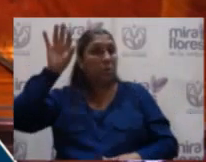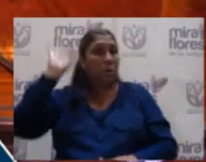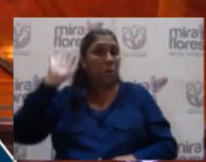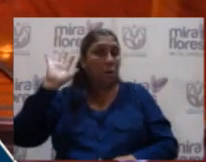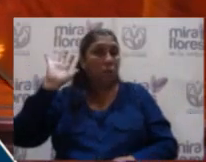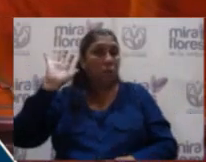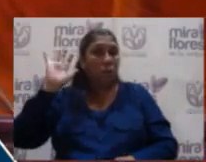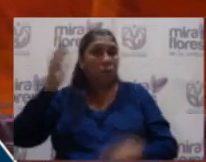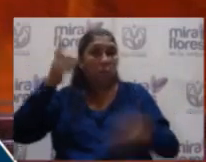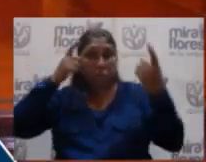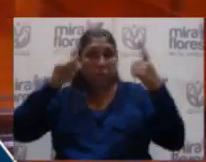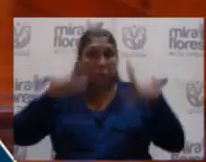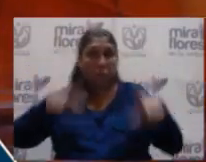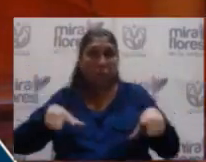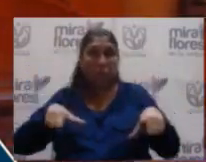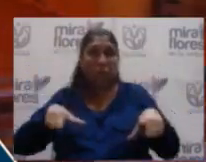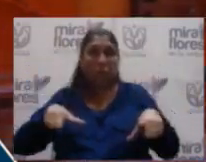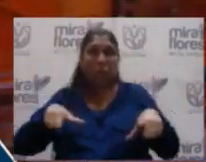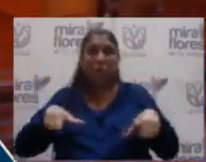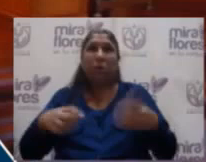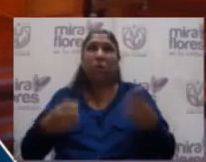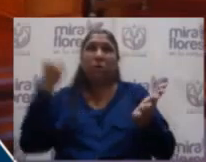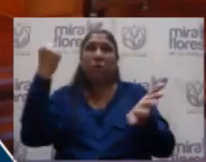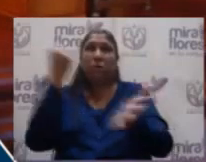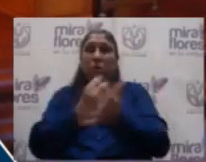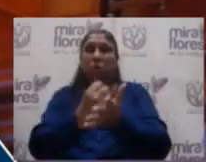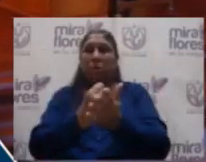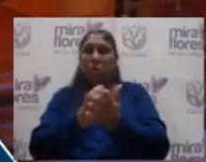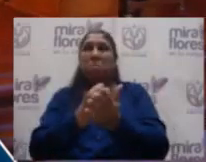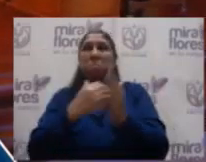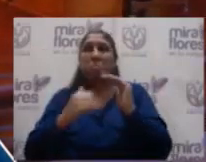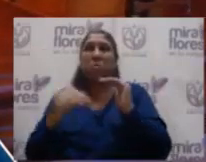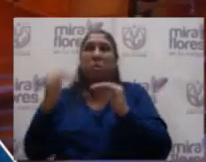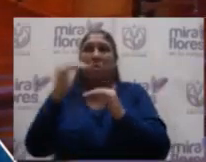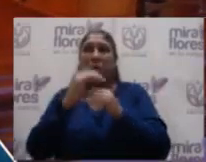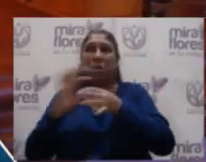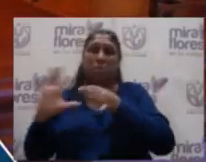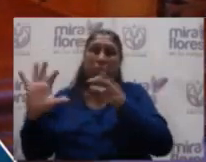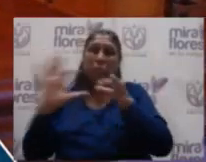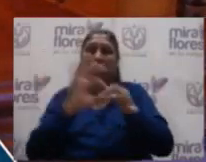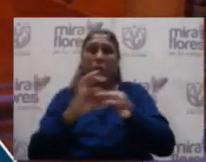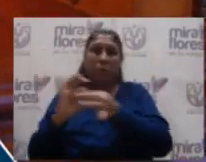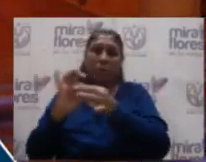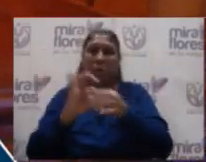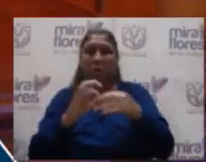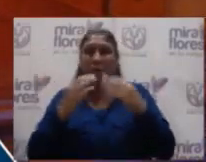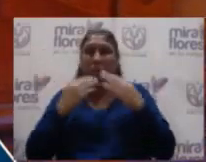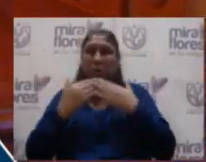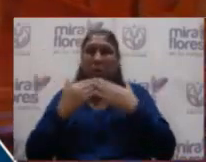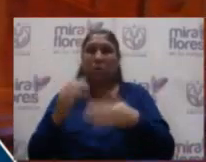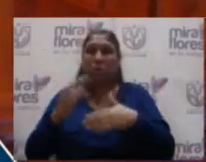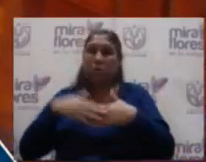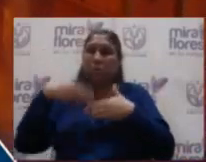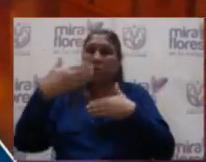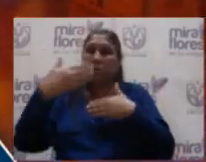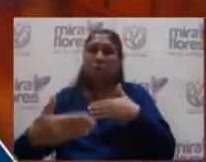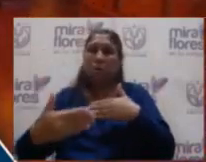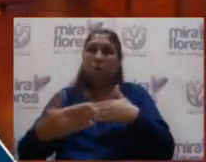la señal de conformidad. Se aprueba por mayoría, por unanimidad, perdón. Muchas gracias. Vamos al siguiente